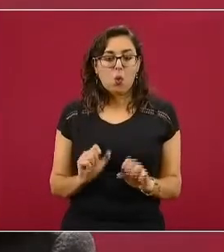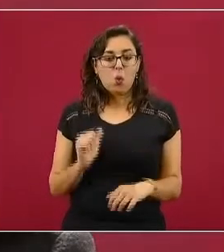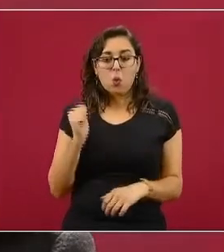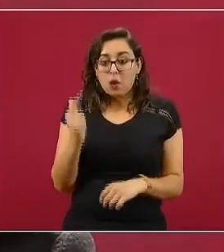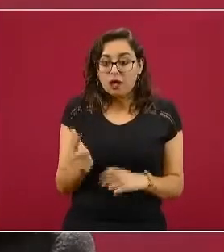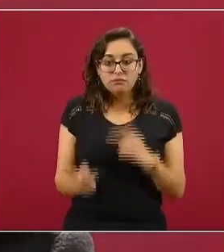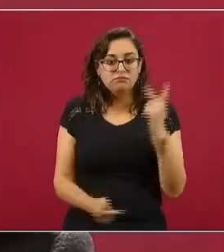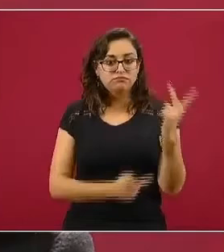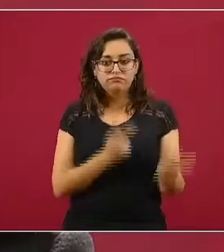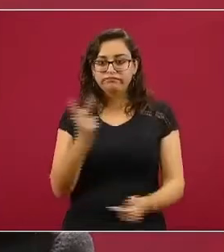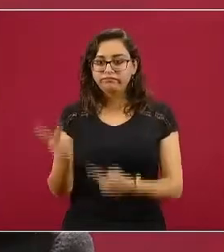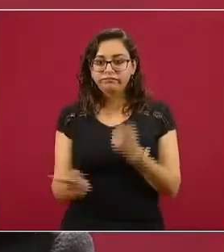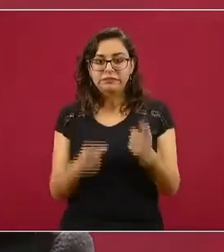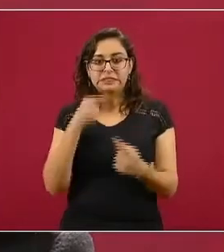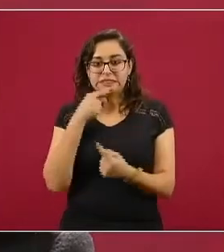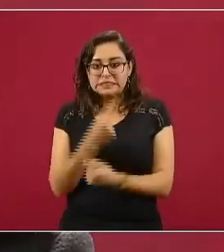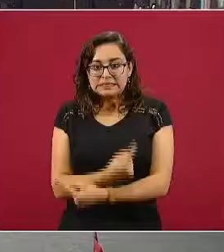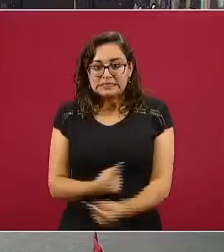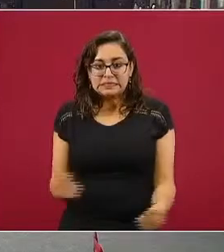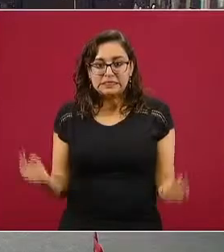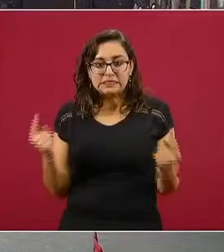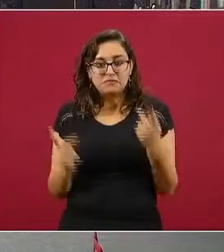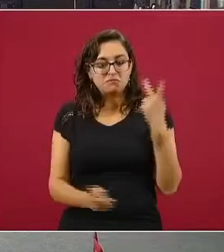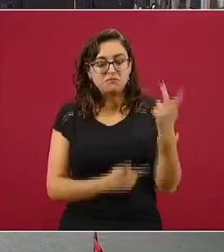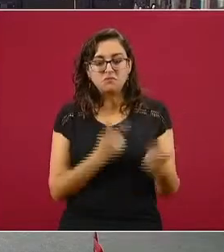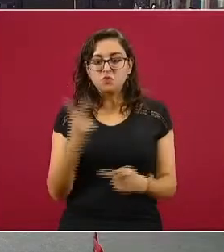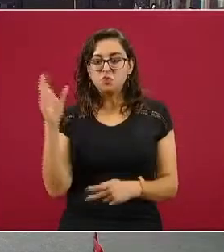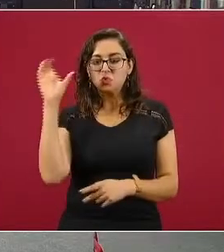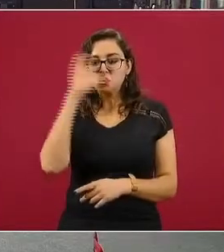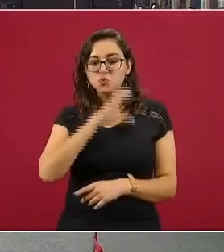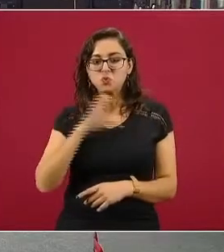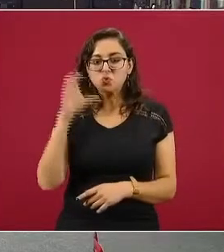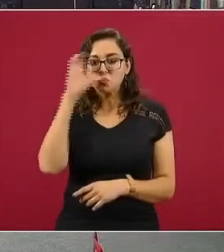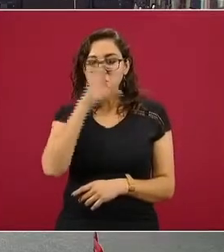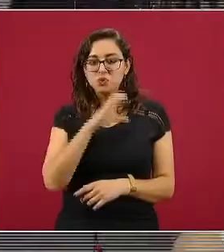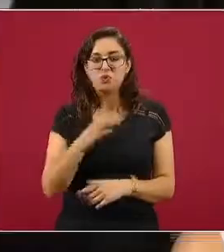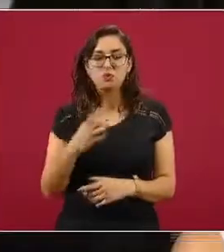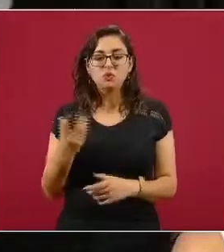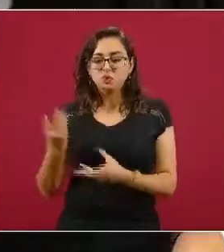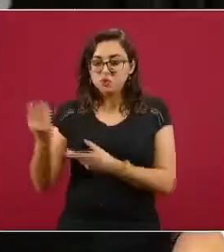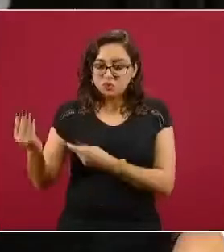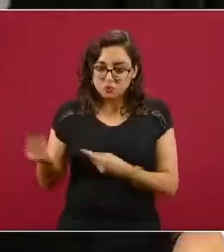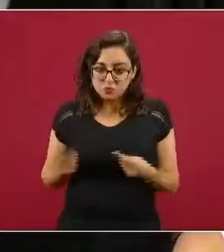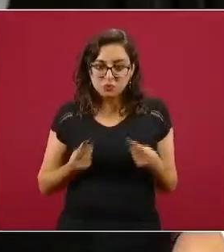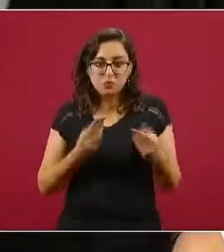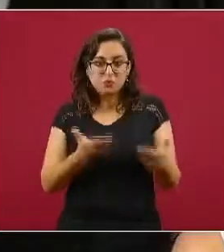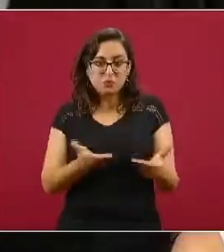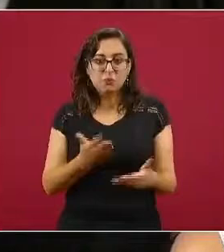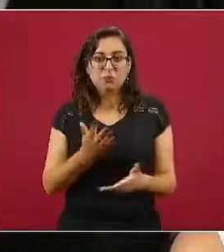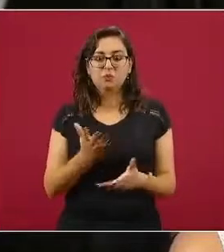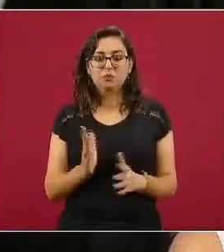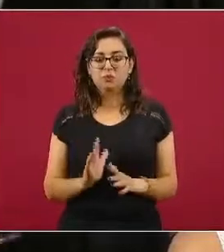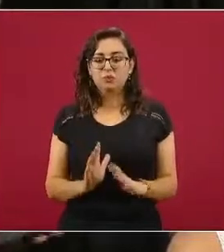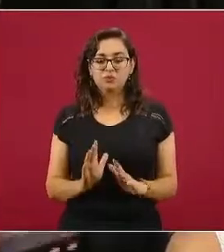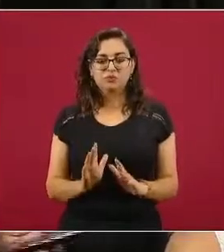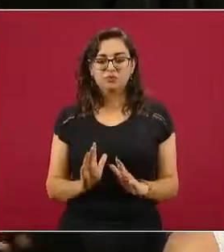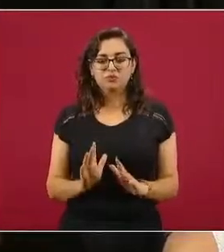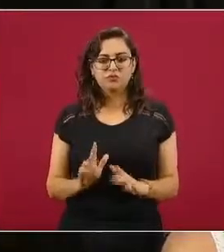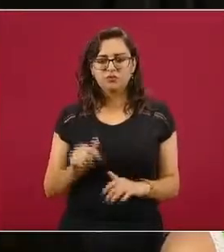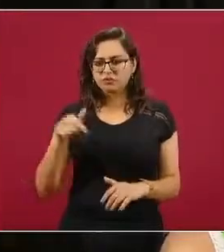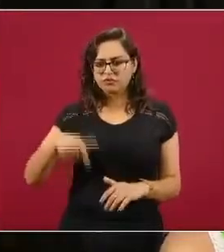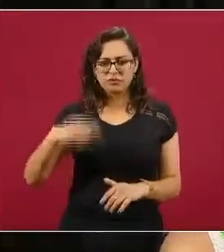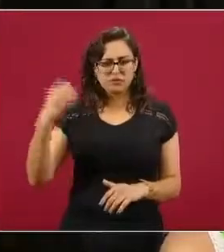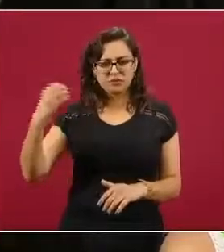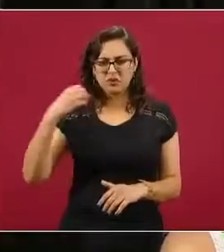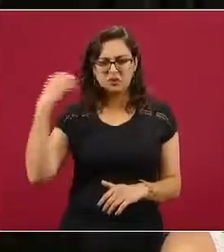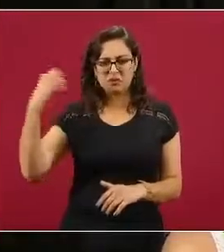sus preguntas, los niños, por curiosidad, hacérselas llegar a usted, y que usted, no es necesario que igual y en la conferencia